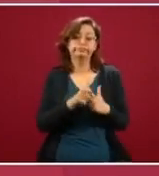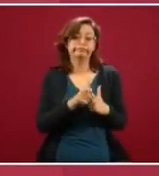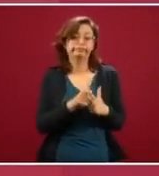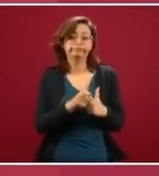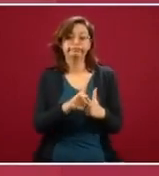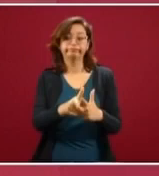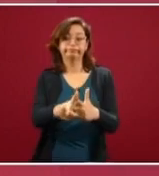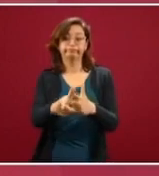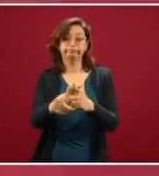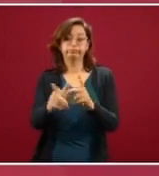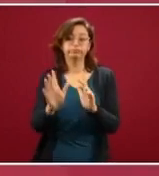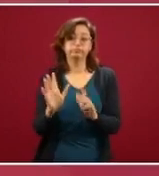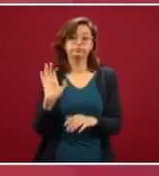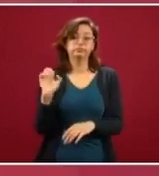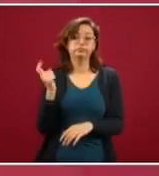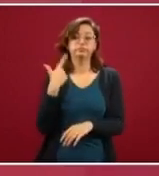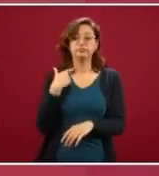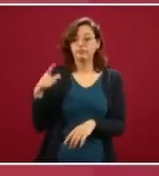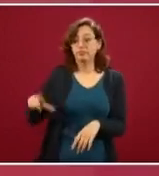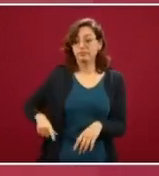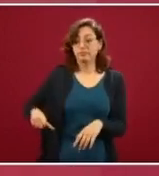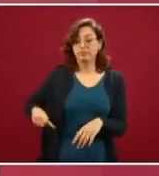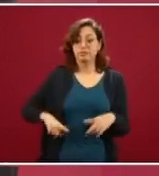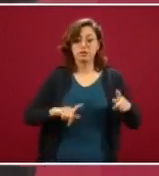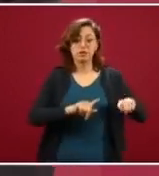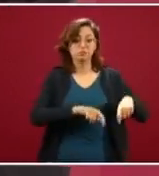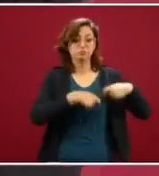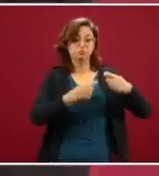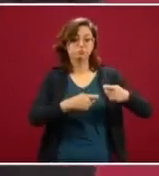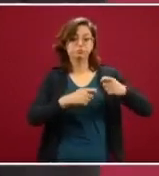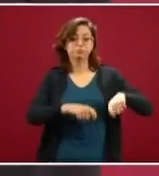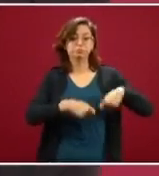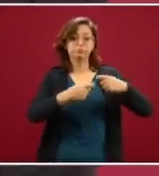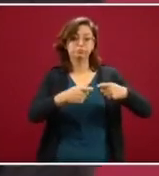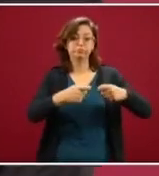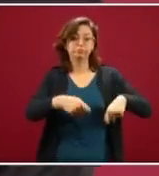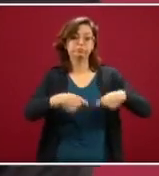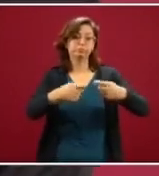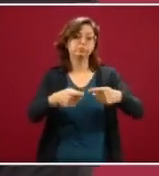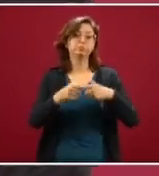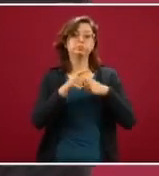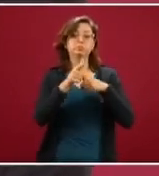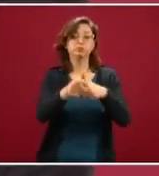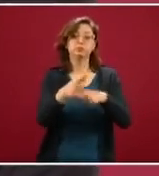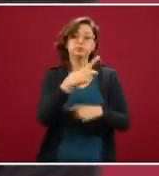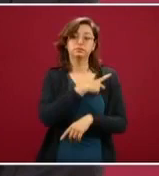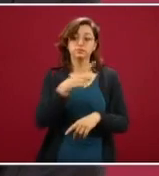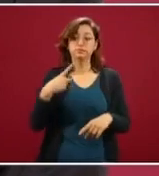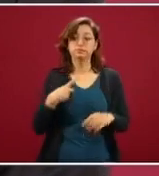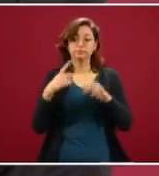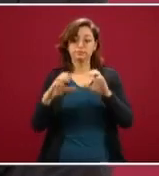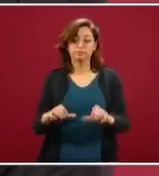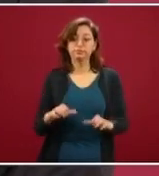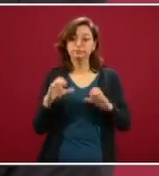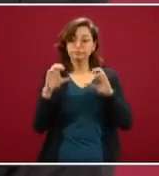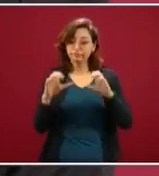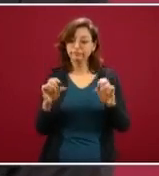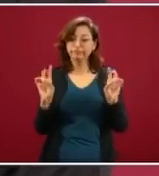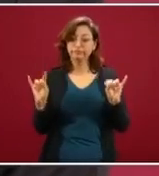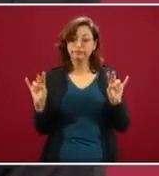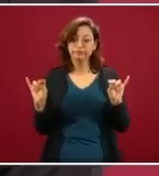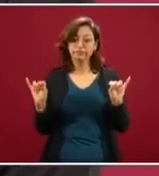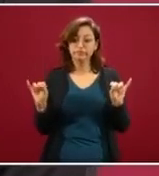varios, ¿no?, de las administraciones pasadas. Entonces, que se tenga cuidado con eso,